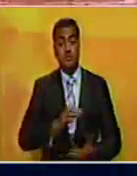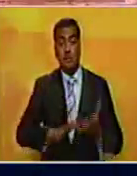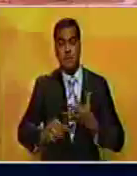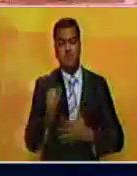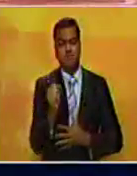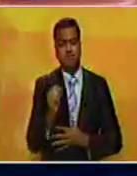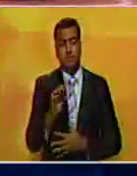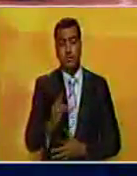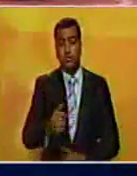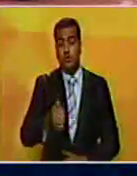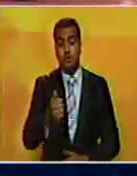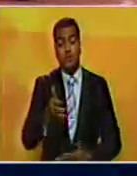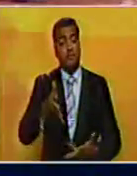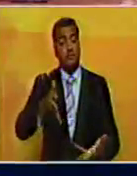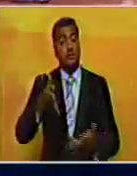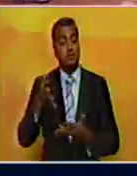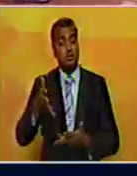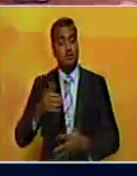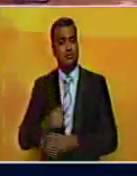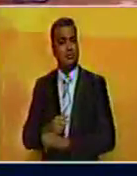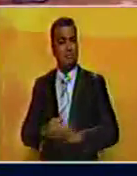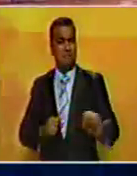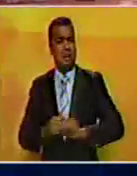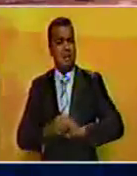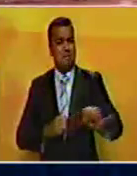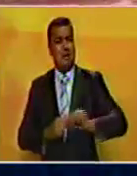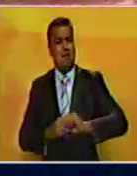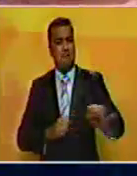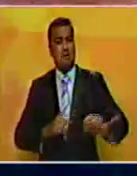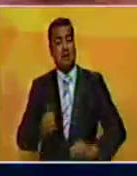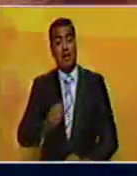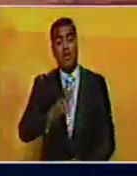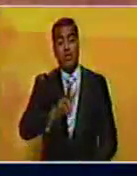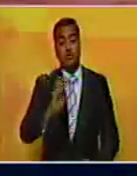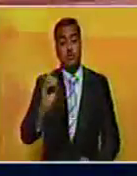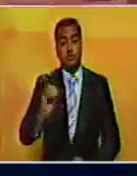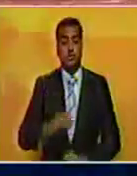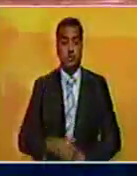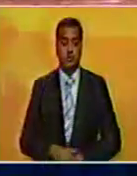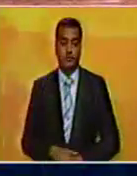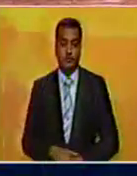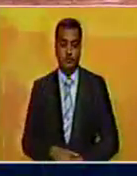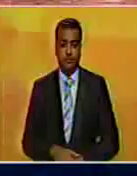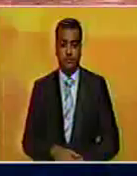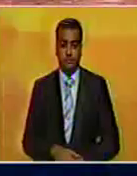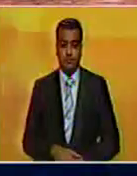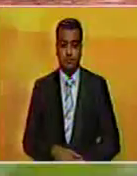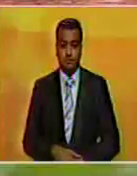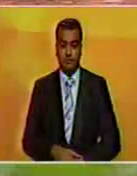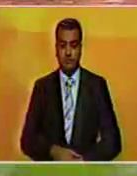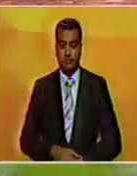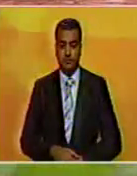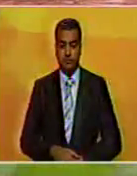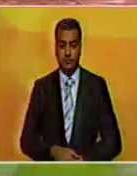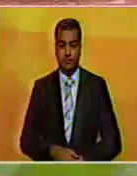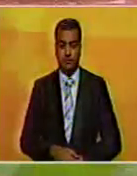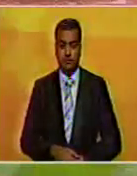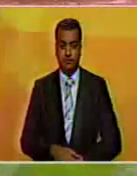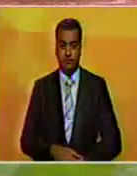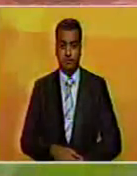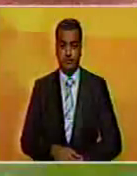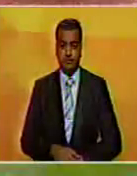a 8 rivales para liderar la paliza y blanqueada de los Indios de Cleveland ante los Reales de Kansas City,